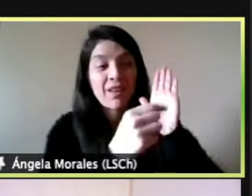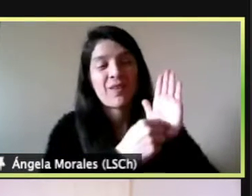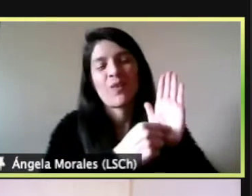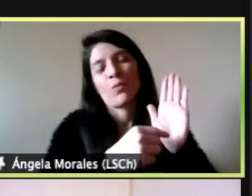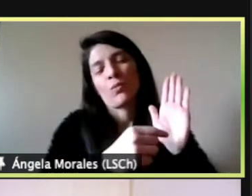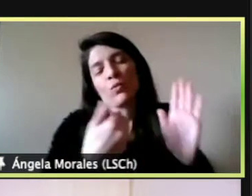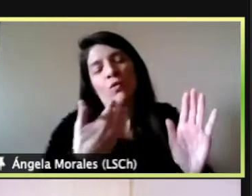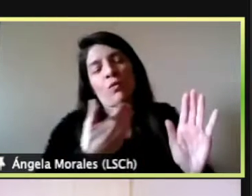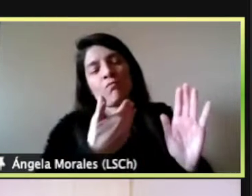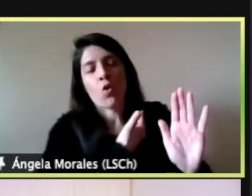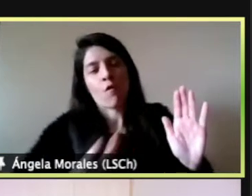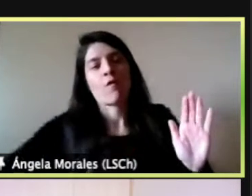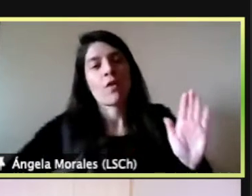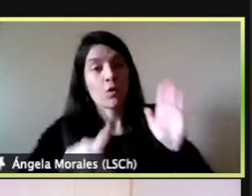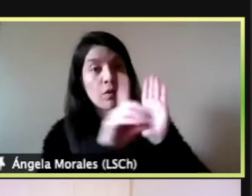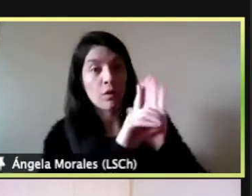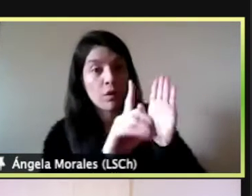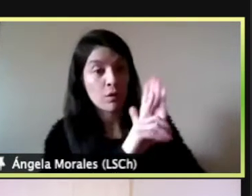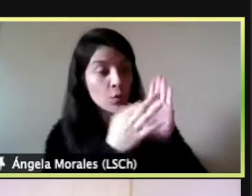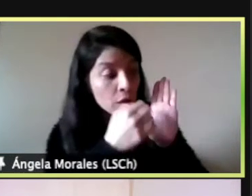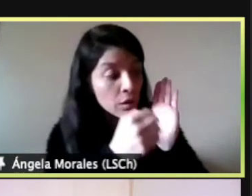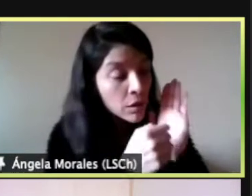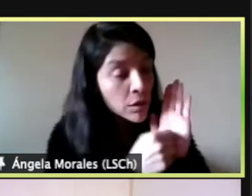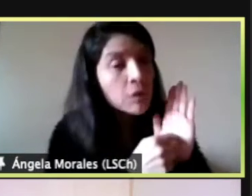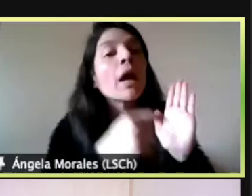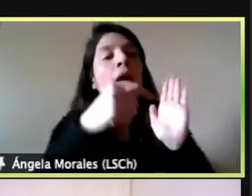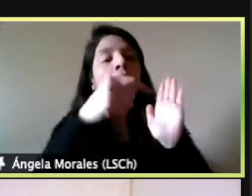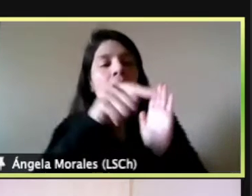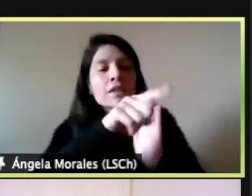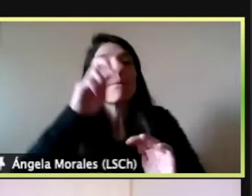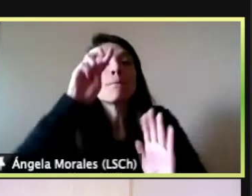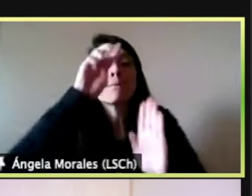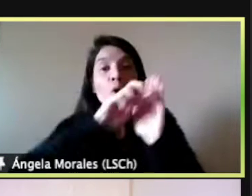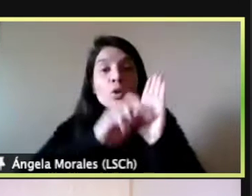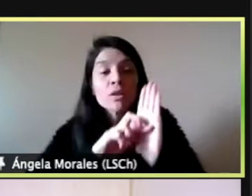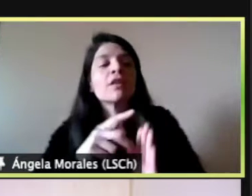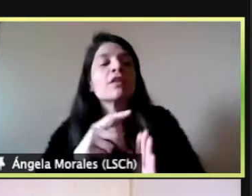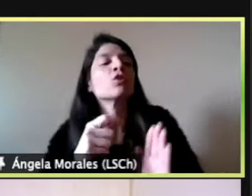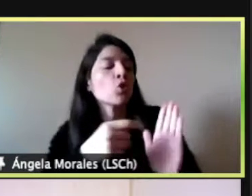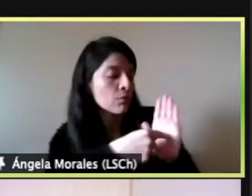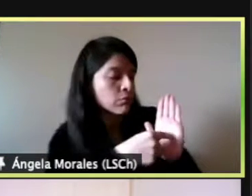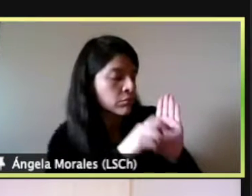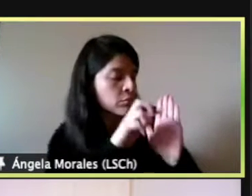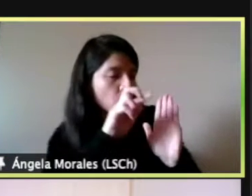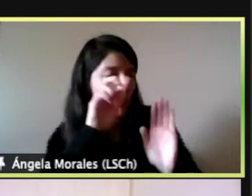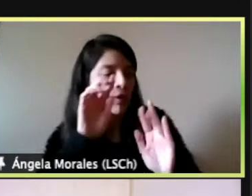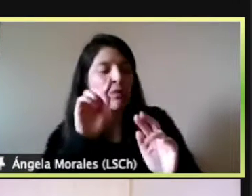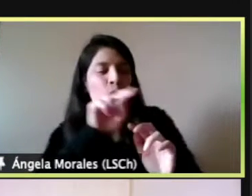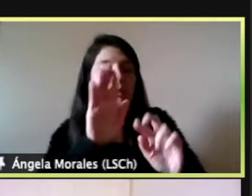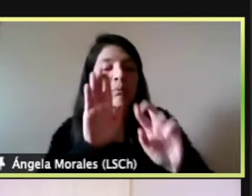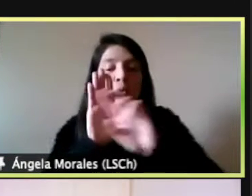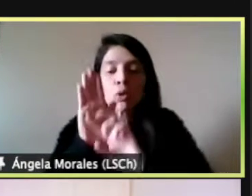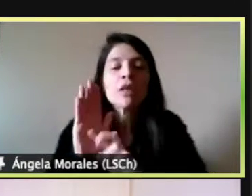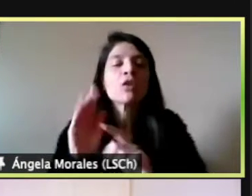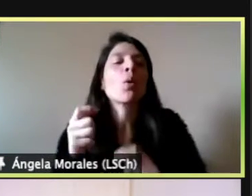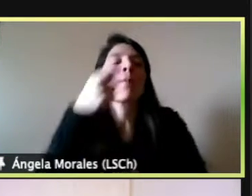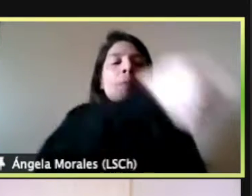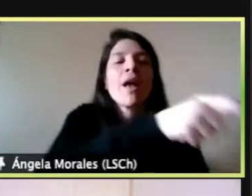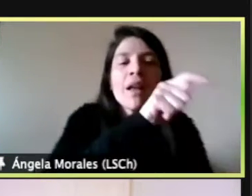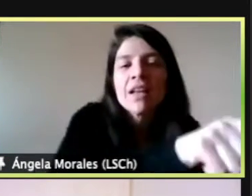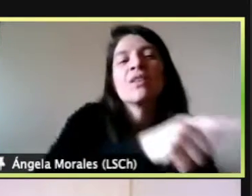que diga a tal proyecto se le asigna tal monto de dinero. Y en este caso tenemos también una